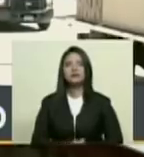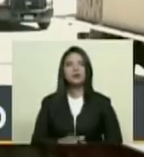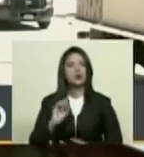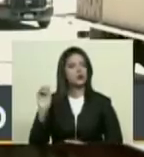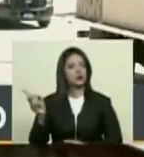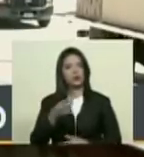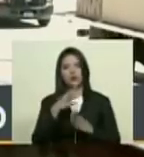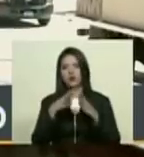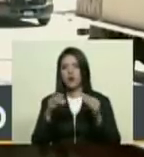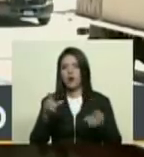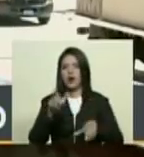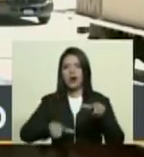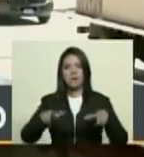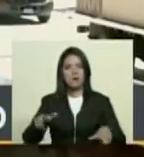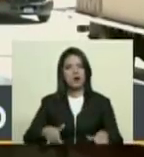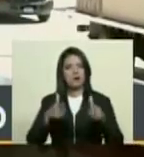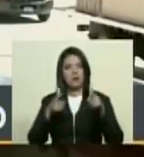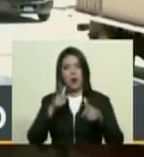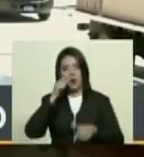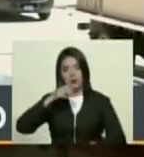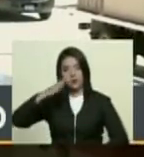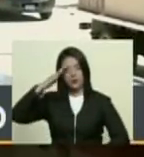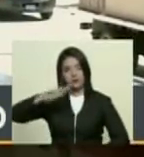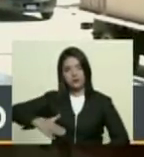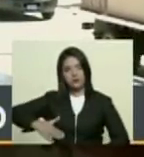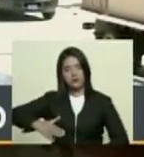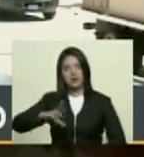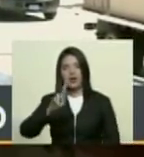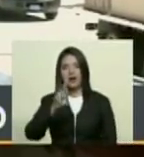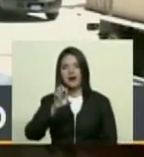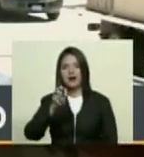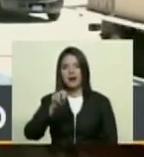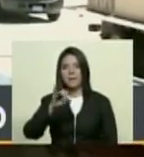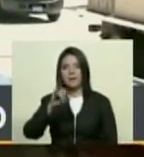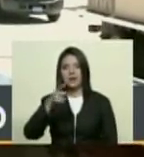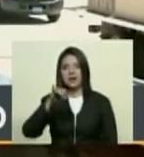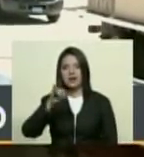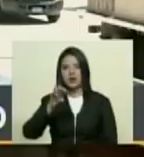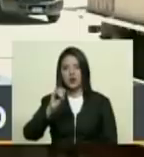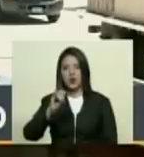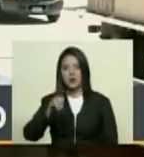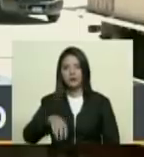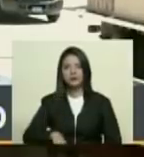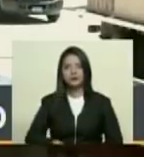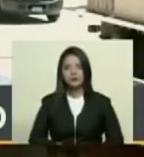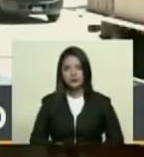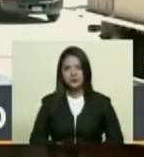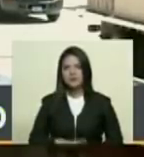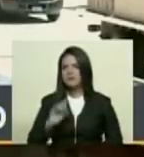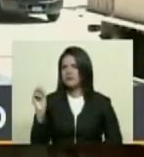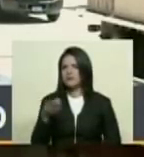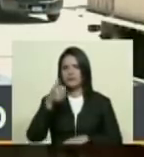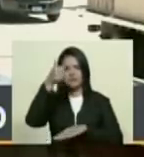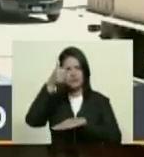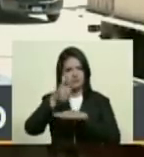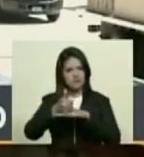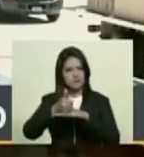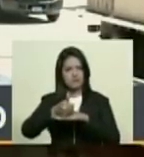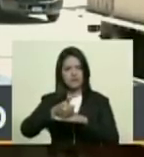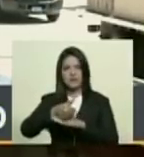mis compañeros de armas, por el almirante en jefe, Remigio Ceballos, comandante estratégico operacional, por todo el Estado Mayor